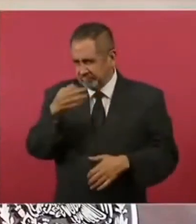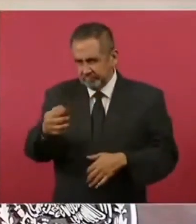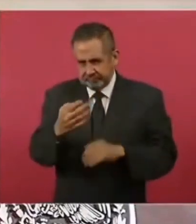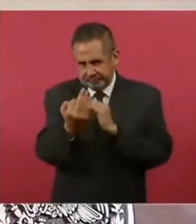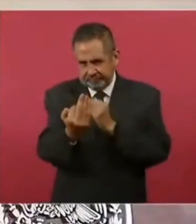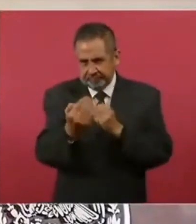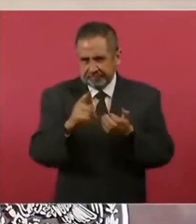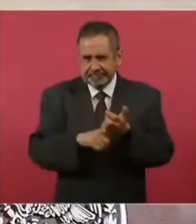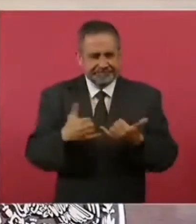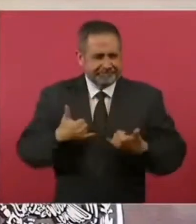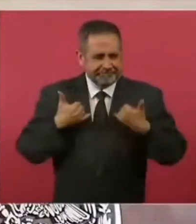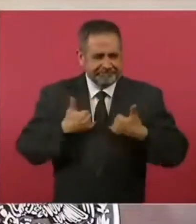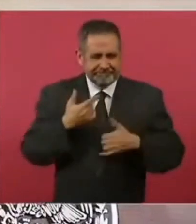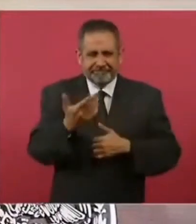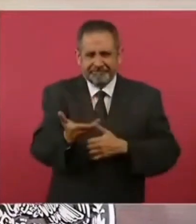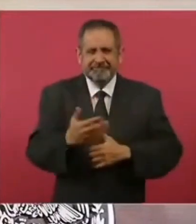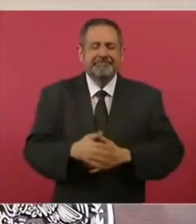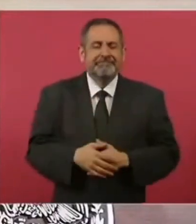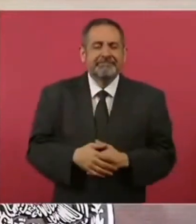estás joven,